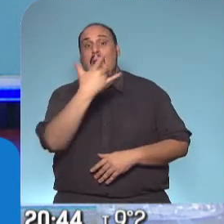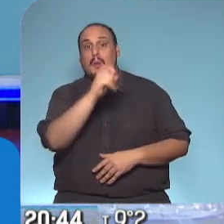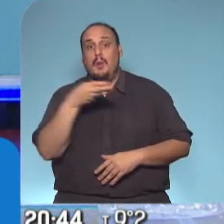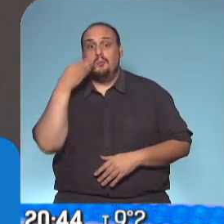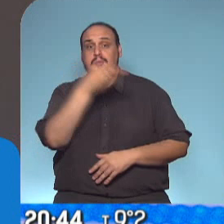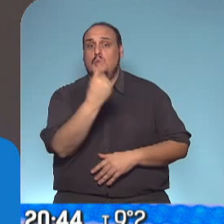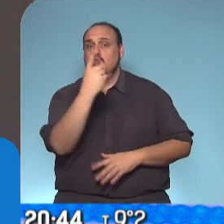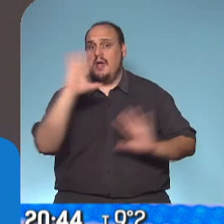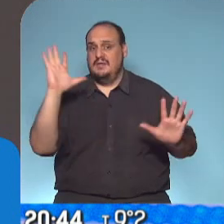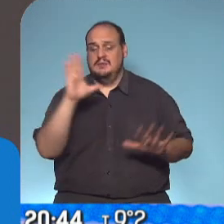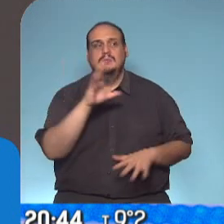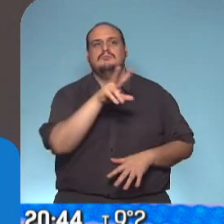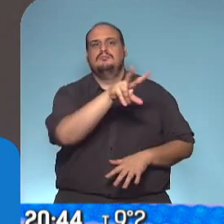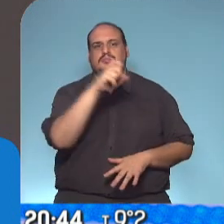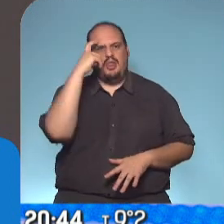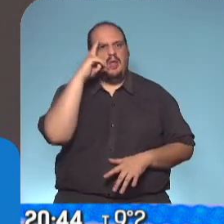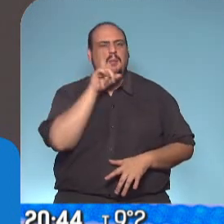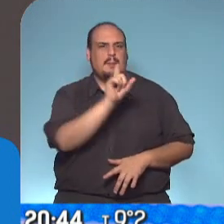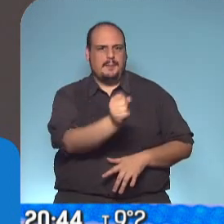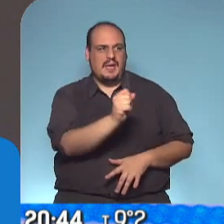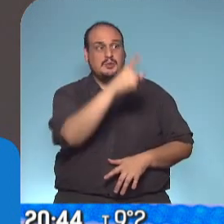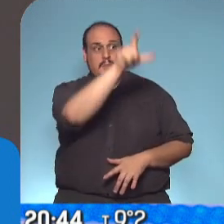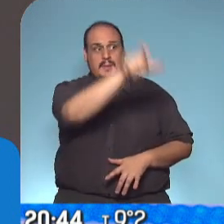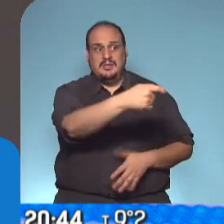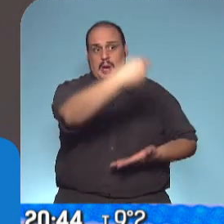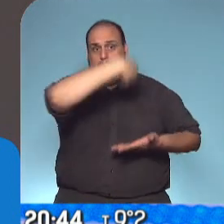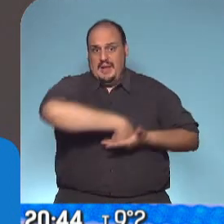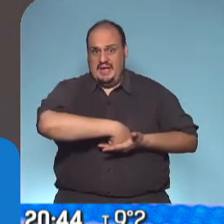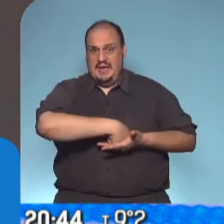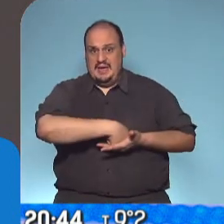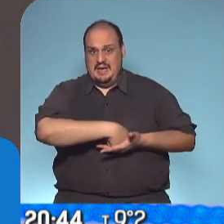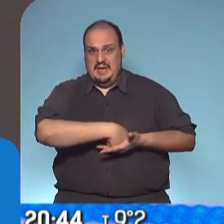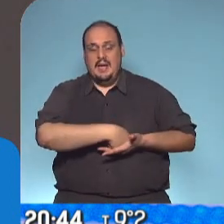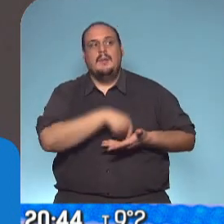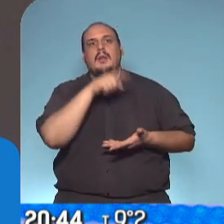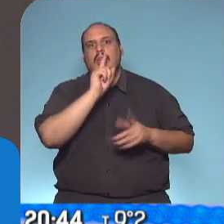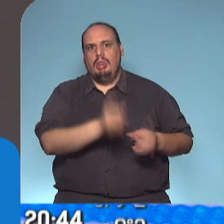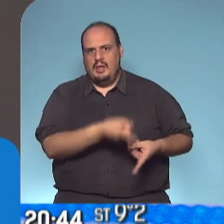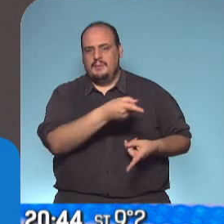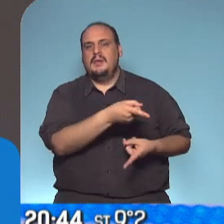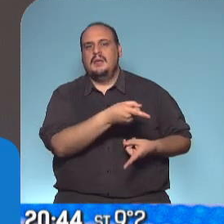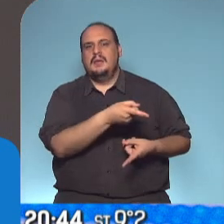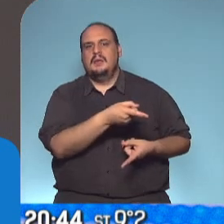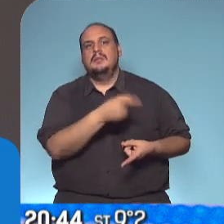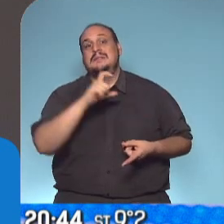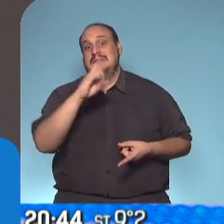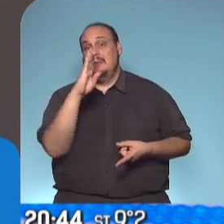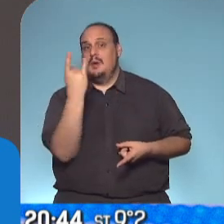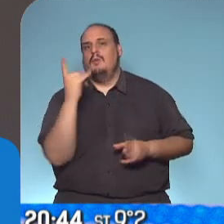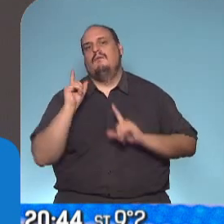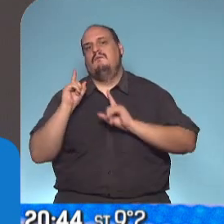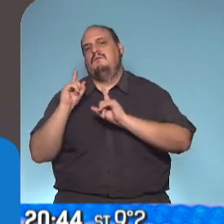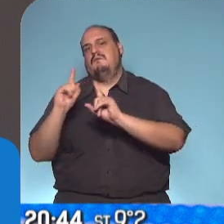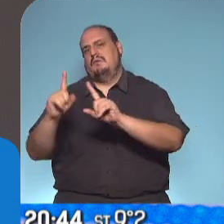van a retirar los 10.000 pesos con una persona que se las va a pagar, pero también a partir de ese momento van a quedar con esta CBU que le va a servir